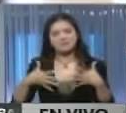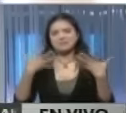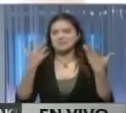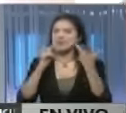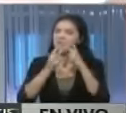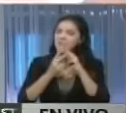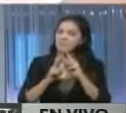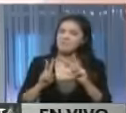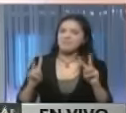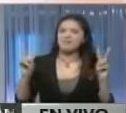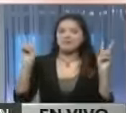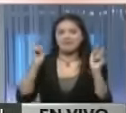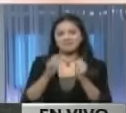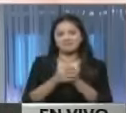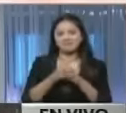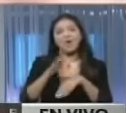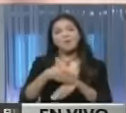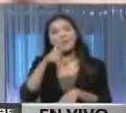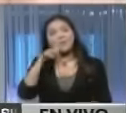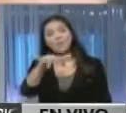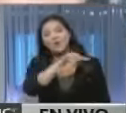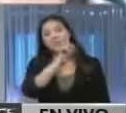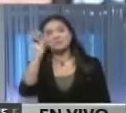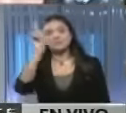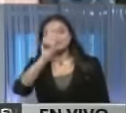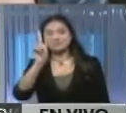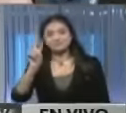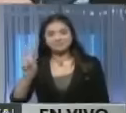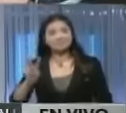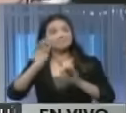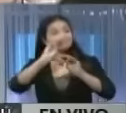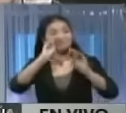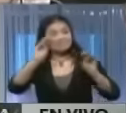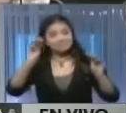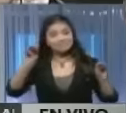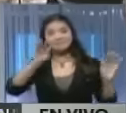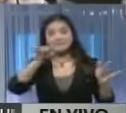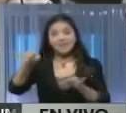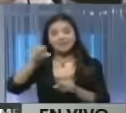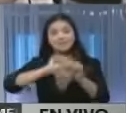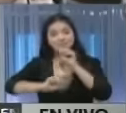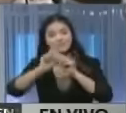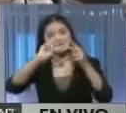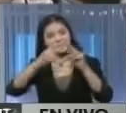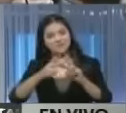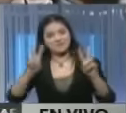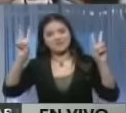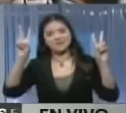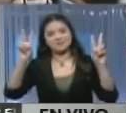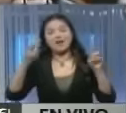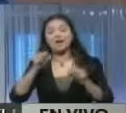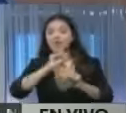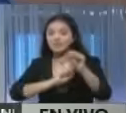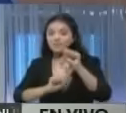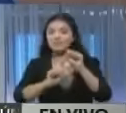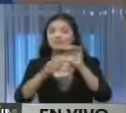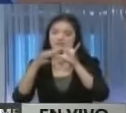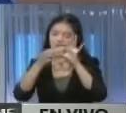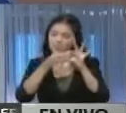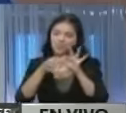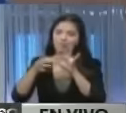paz, porque el pueblo venezolano, cuando se le convoca a la defensa de la paz, a la defensa de su